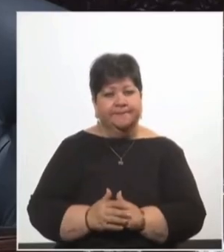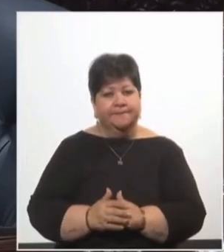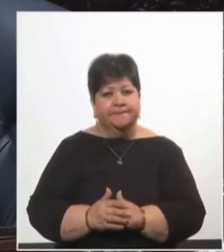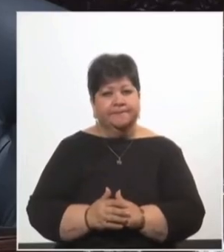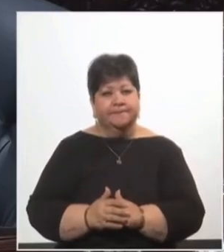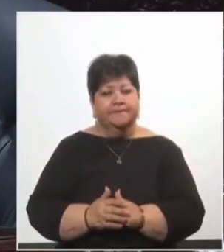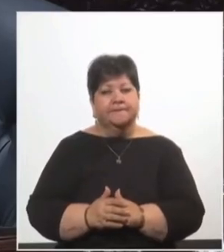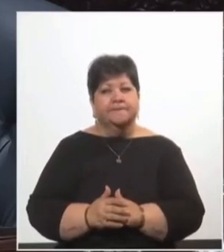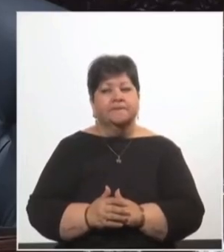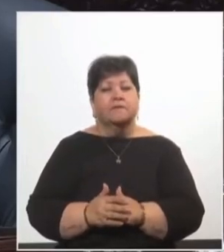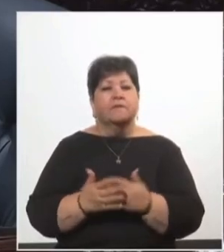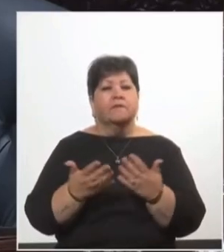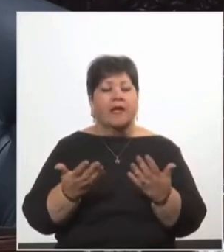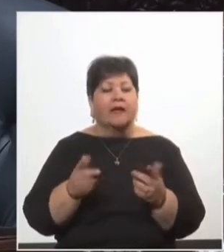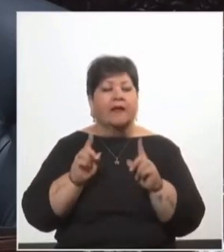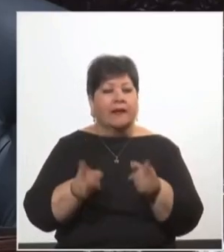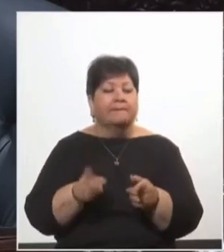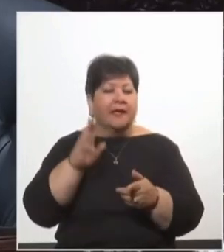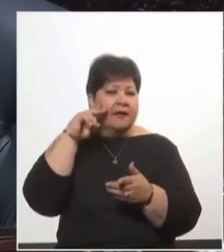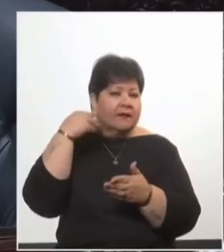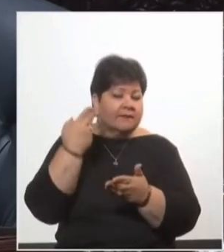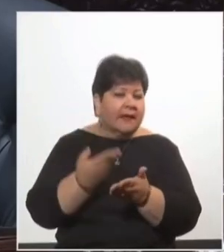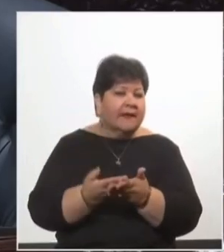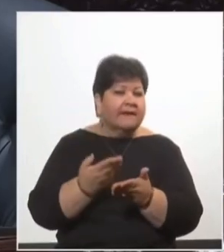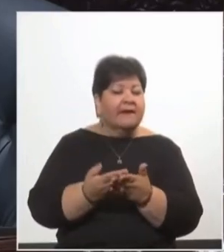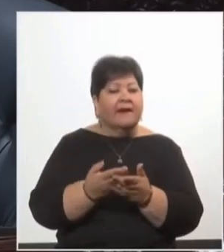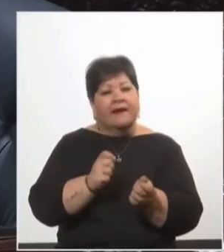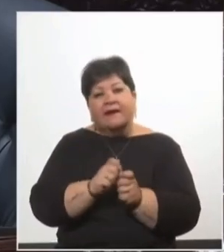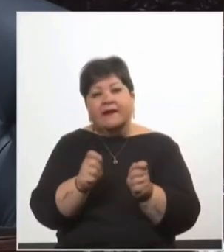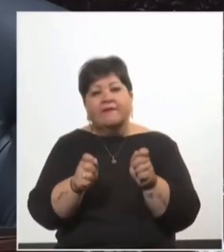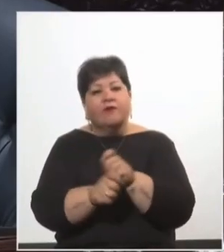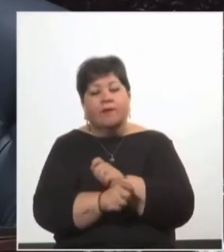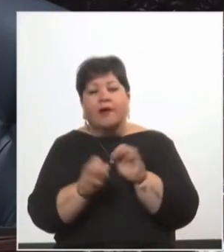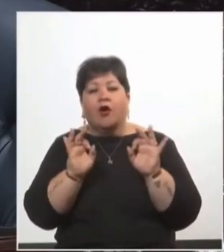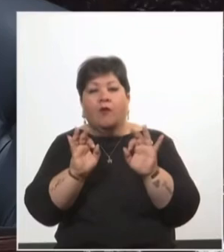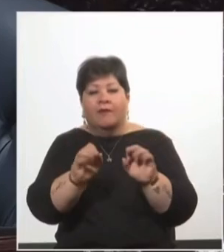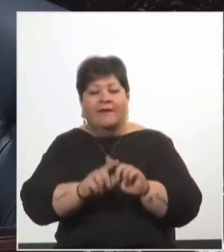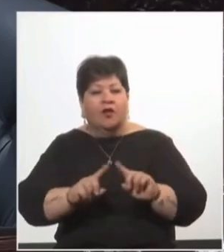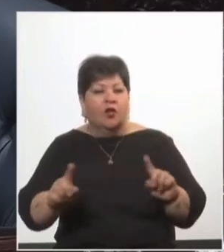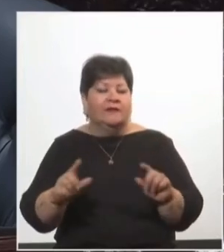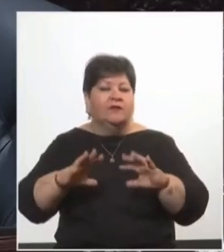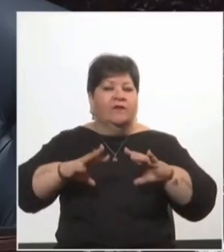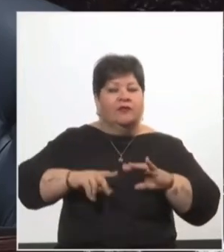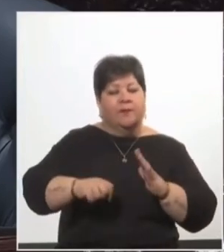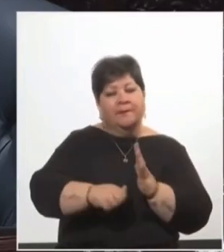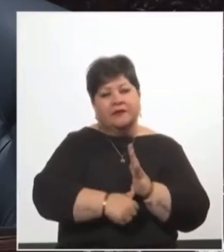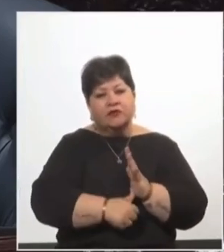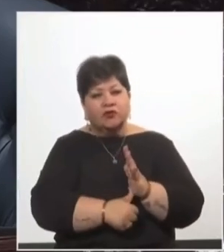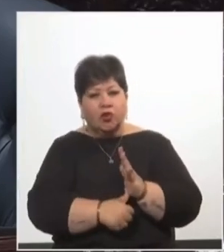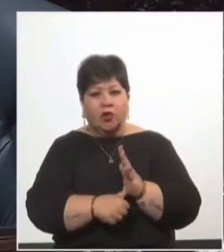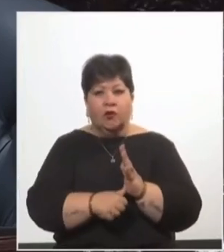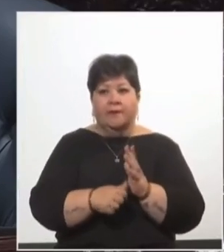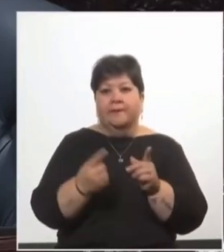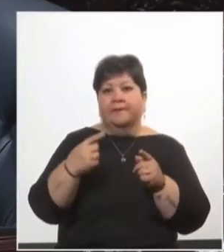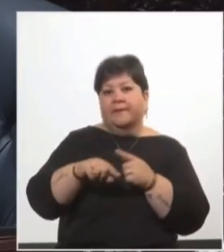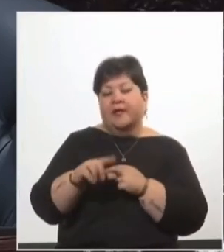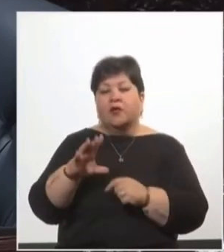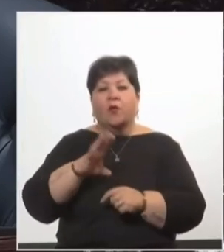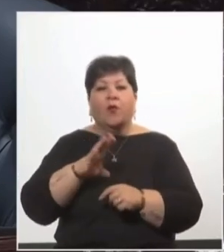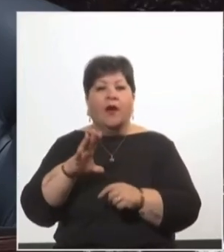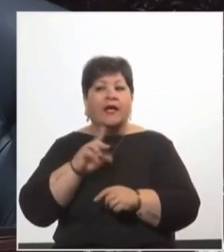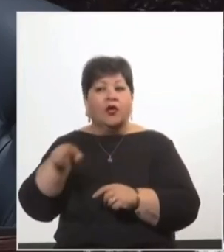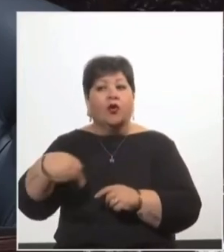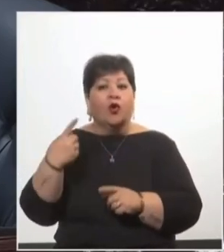También se plantea que la reforma es incompleta, que solo trata de jubilaciones y pensiones. Hay otras dimensiones relevantes de la